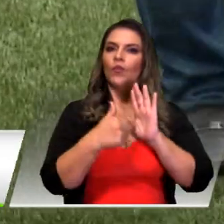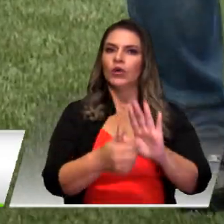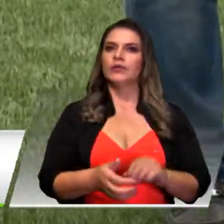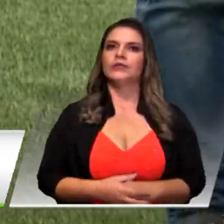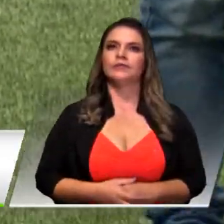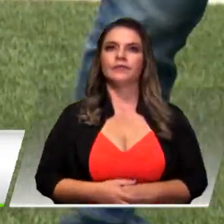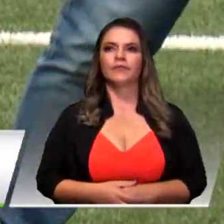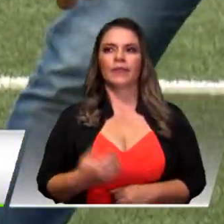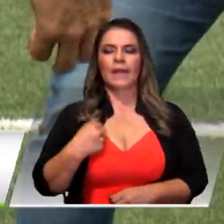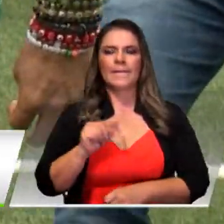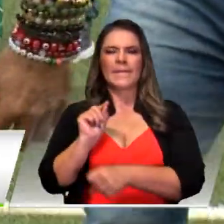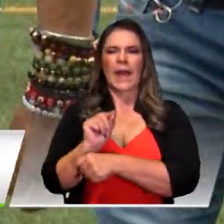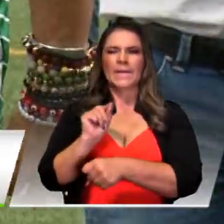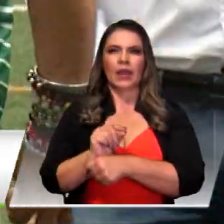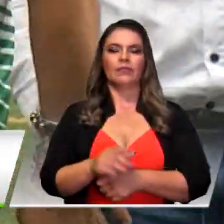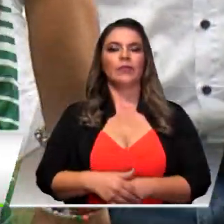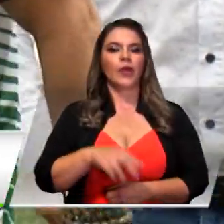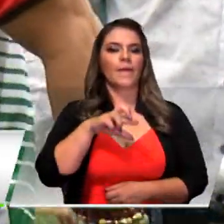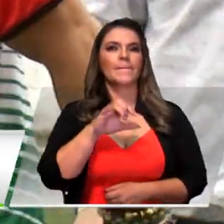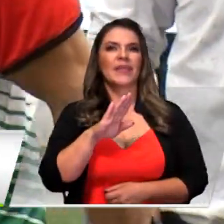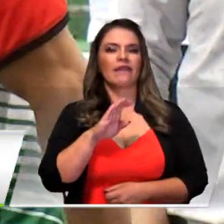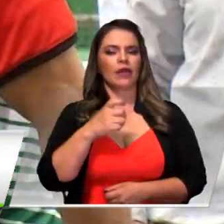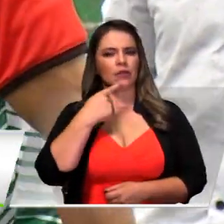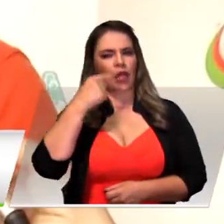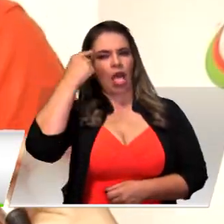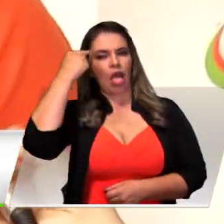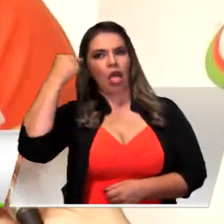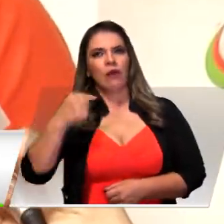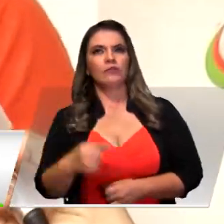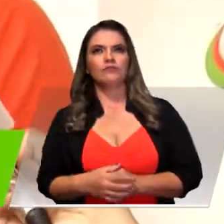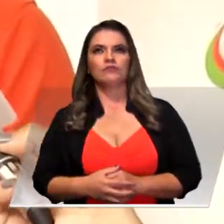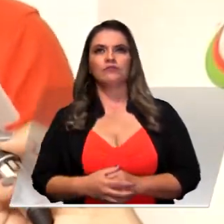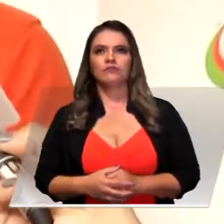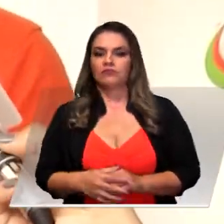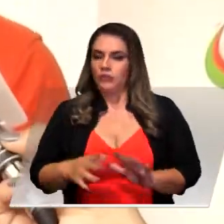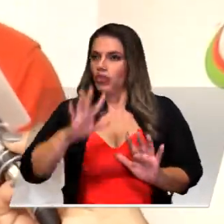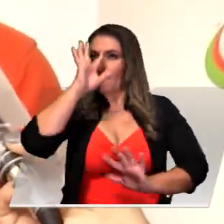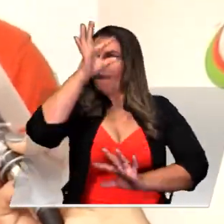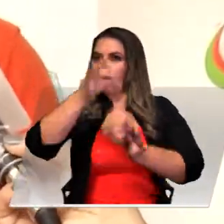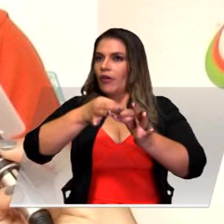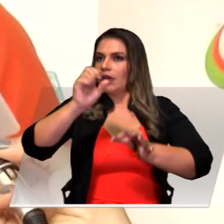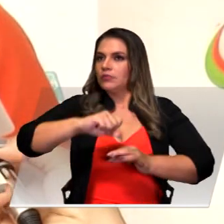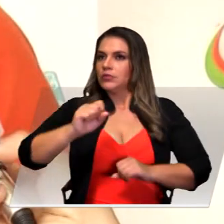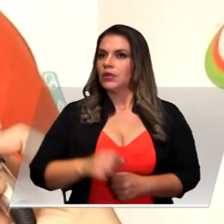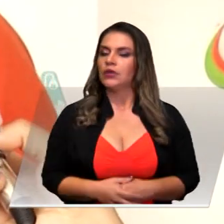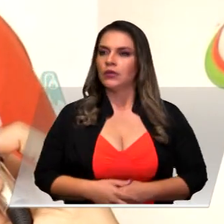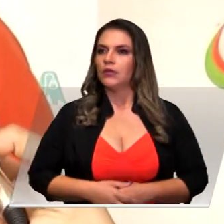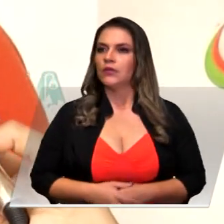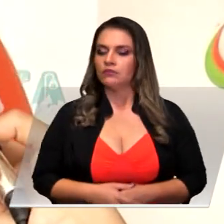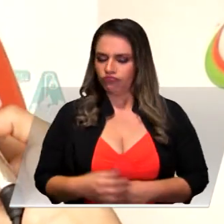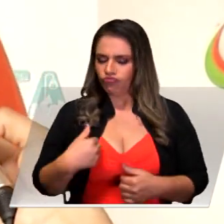a pesar de todo, el pibe no es negativo. Pero yo tengo fe, yo soy